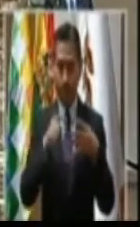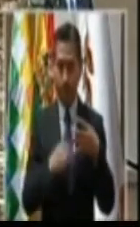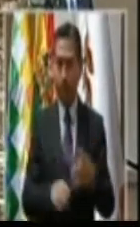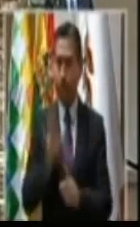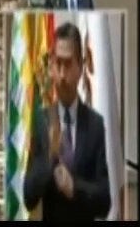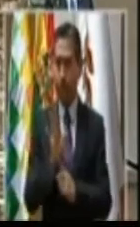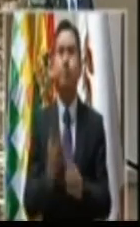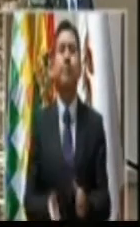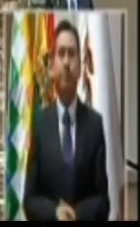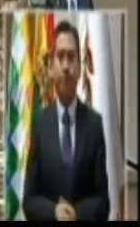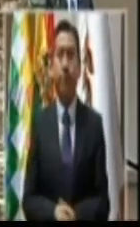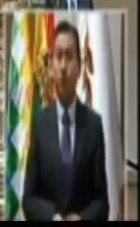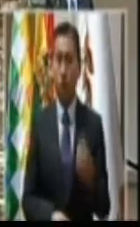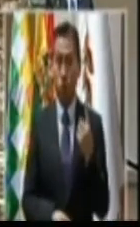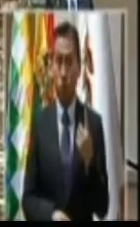han terminado.